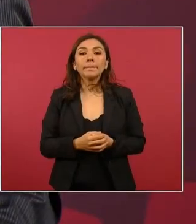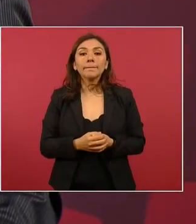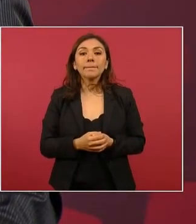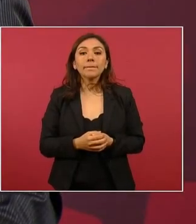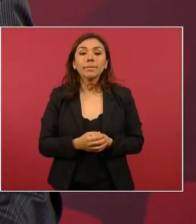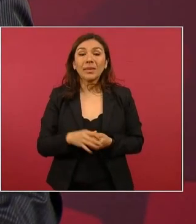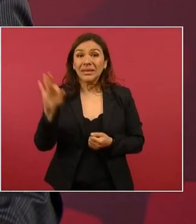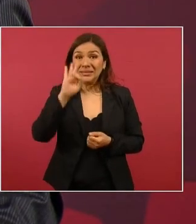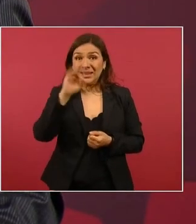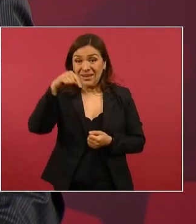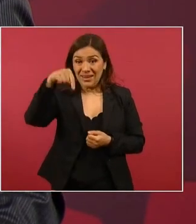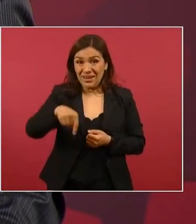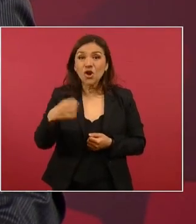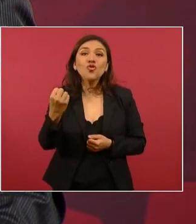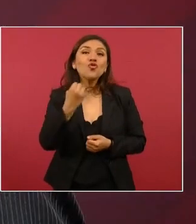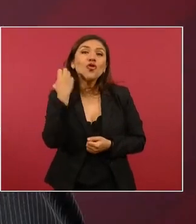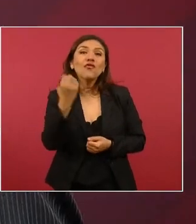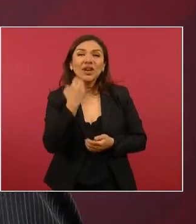esta conferencia,